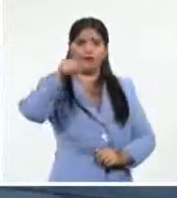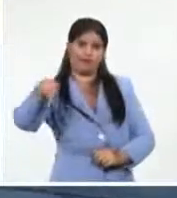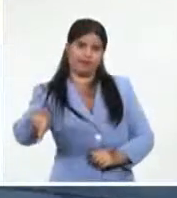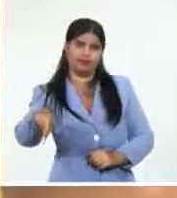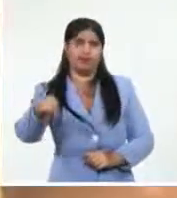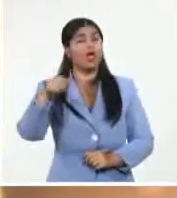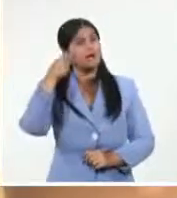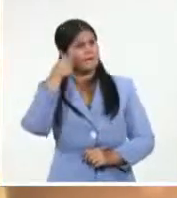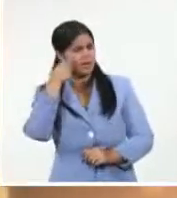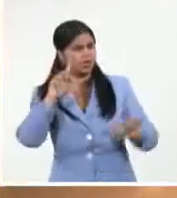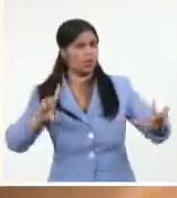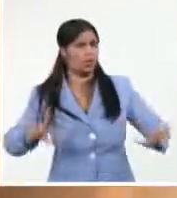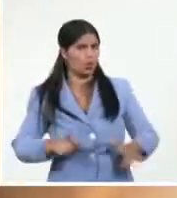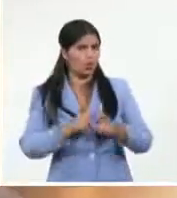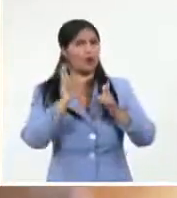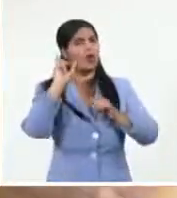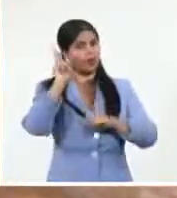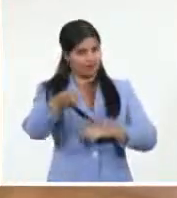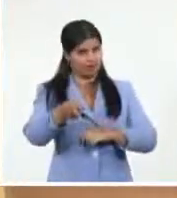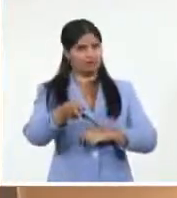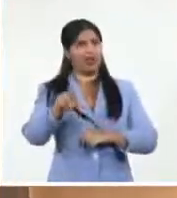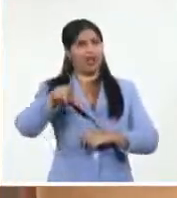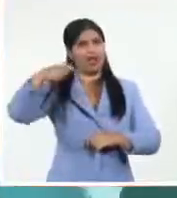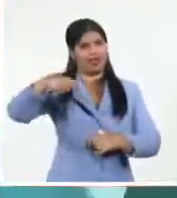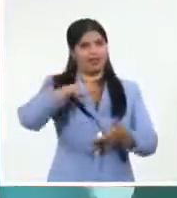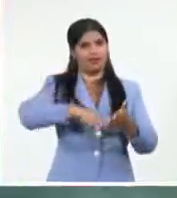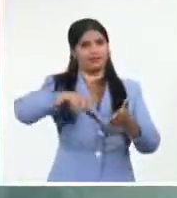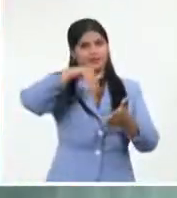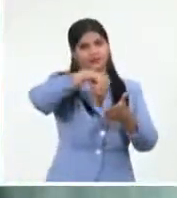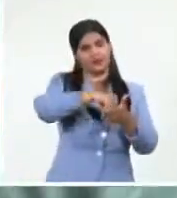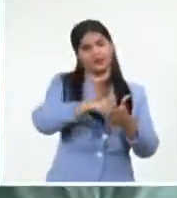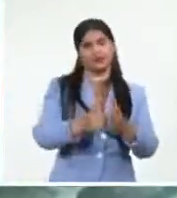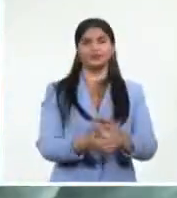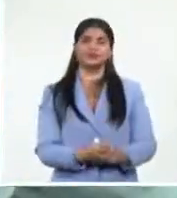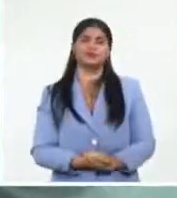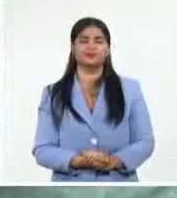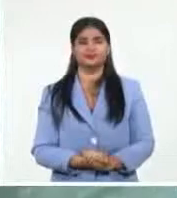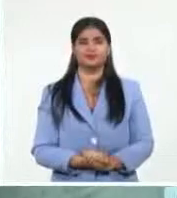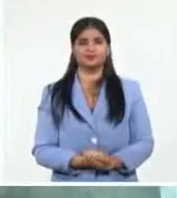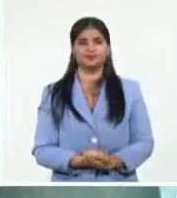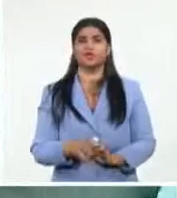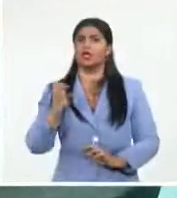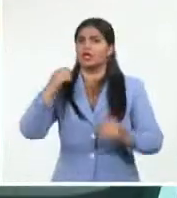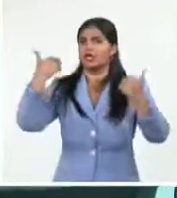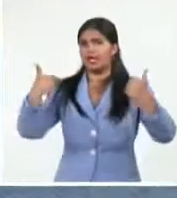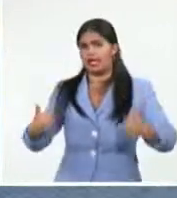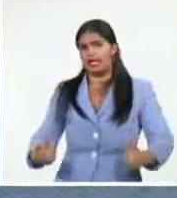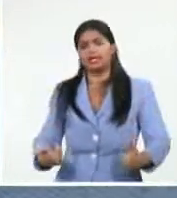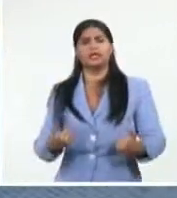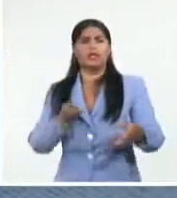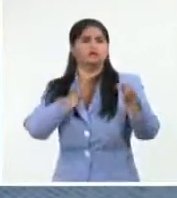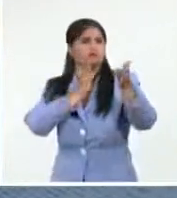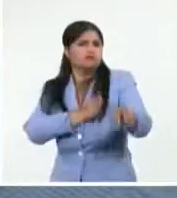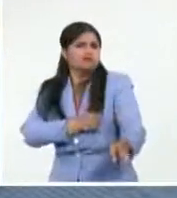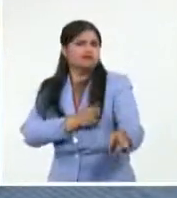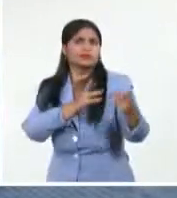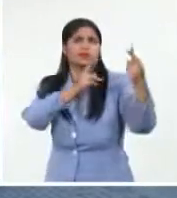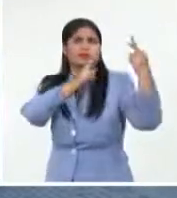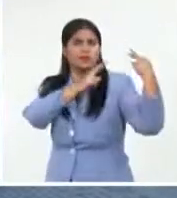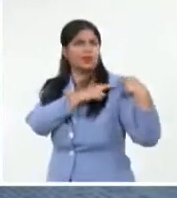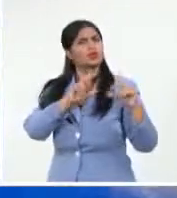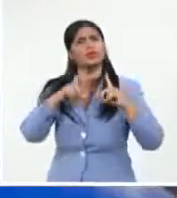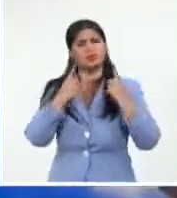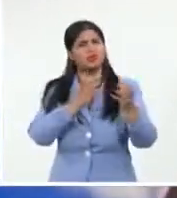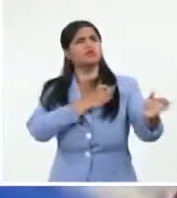lo preceptuado en la ley electoral. Distingue la acuciosa preparación de las autoridades emanadas de entre los propios vecinos, de donde